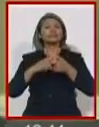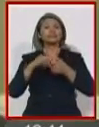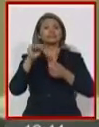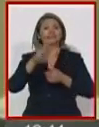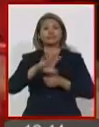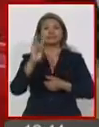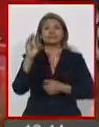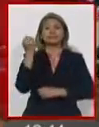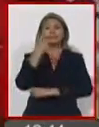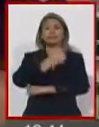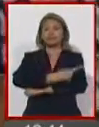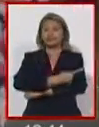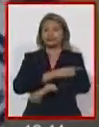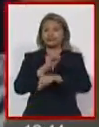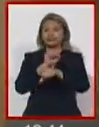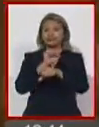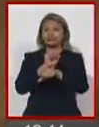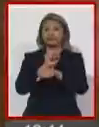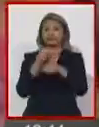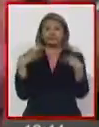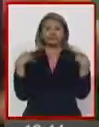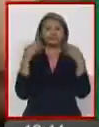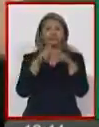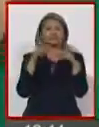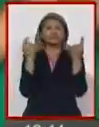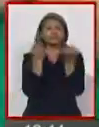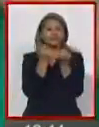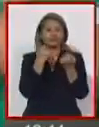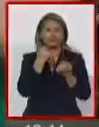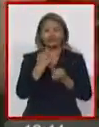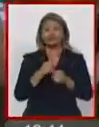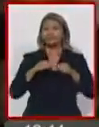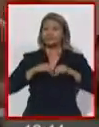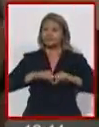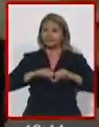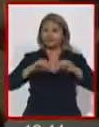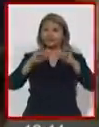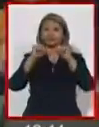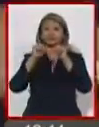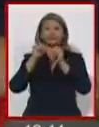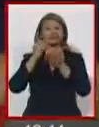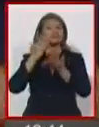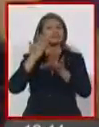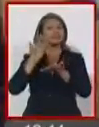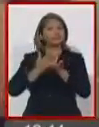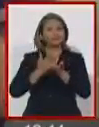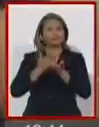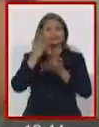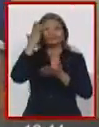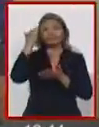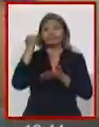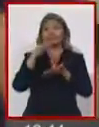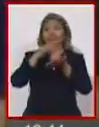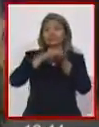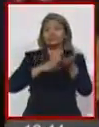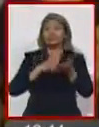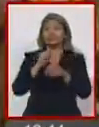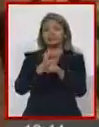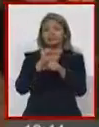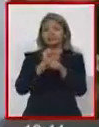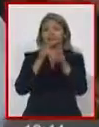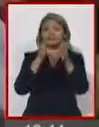que duró 57 días, los trabajadores en salud del departamento indicaron que continuarán con su paro indefinido, ya que le han realizado descuento a